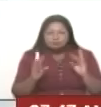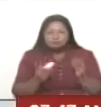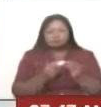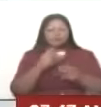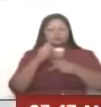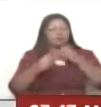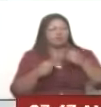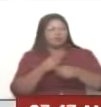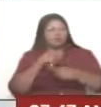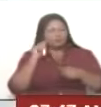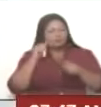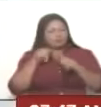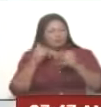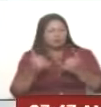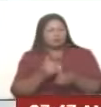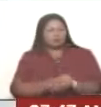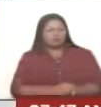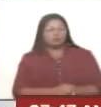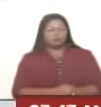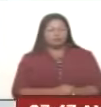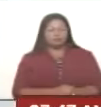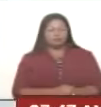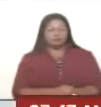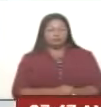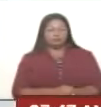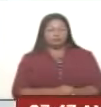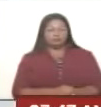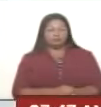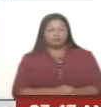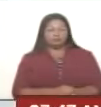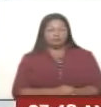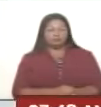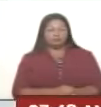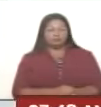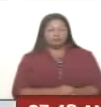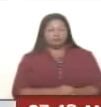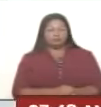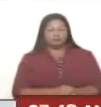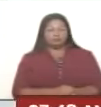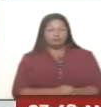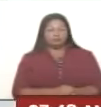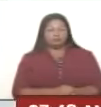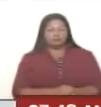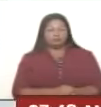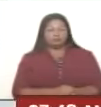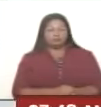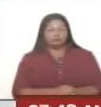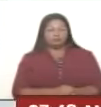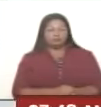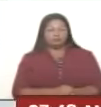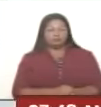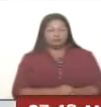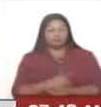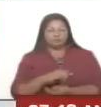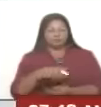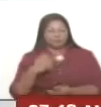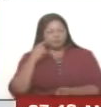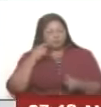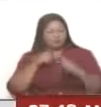políticos, bueno, que están allí, ¿verdad?, dentro del horizonte, y que podrían